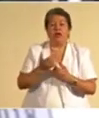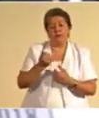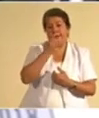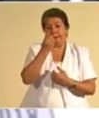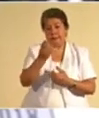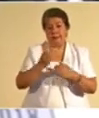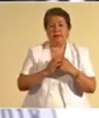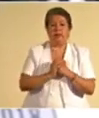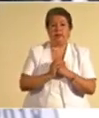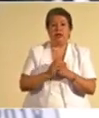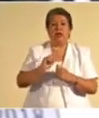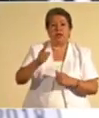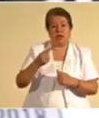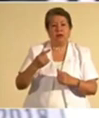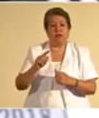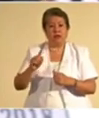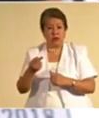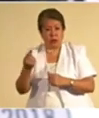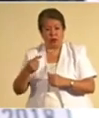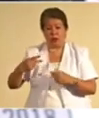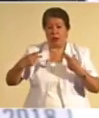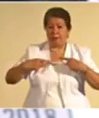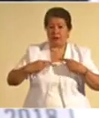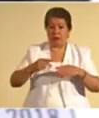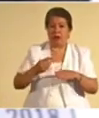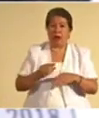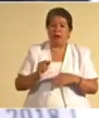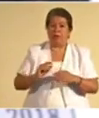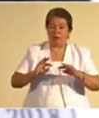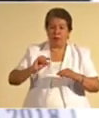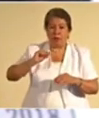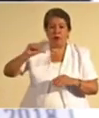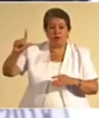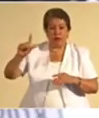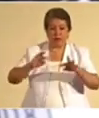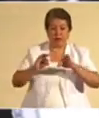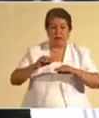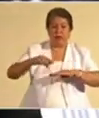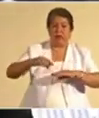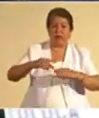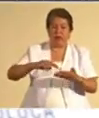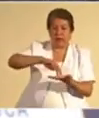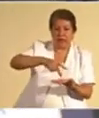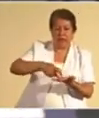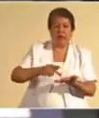comentarles que soy un agente profesionista con la carrera de ingeniero industrial.